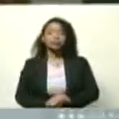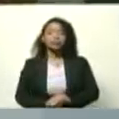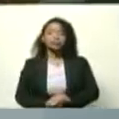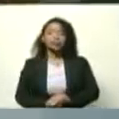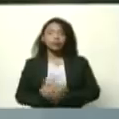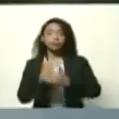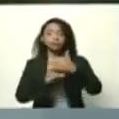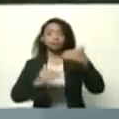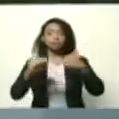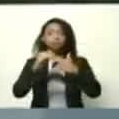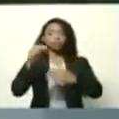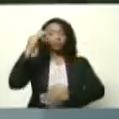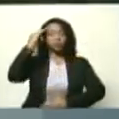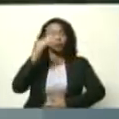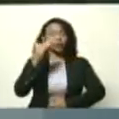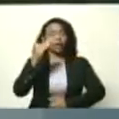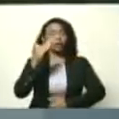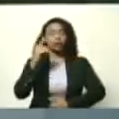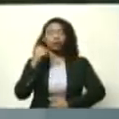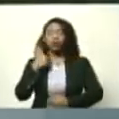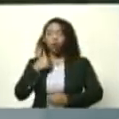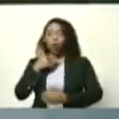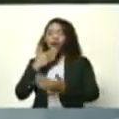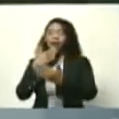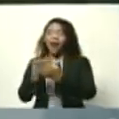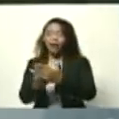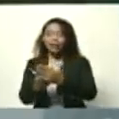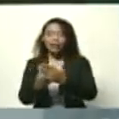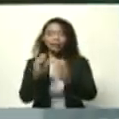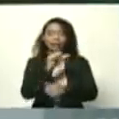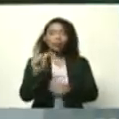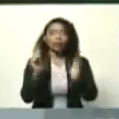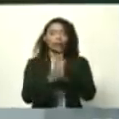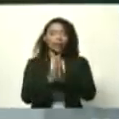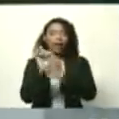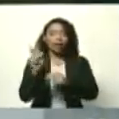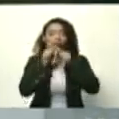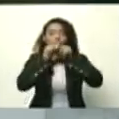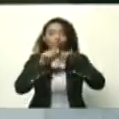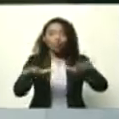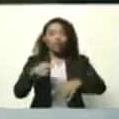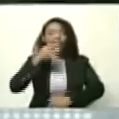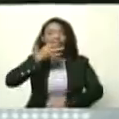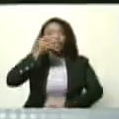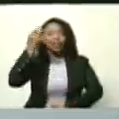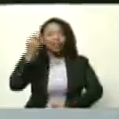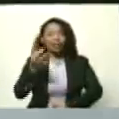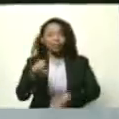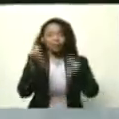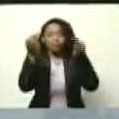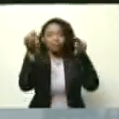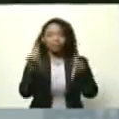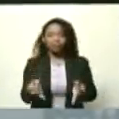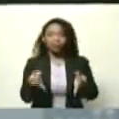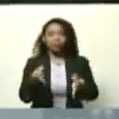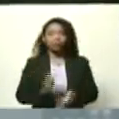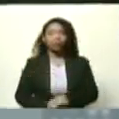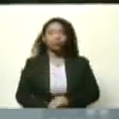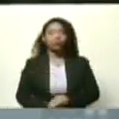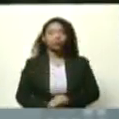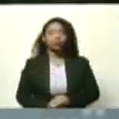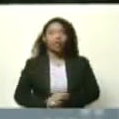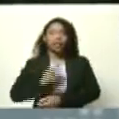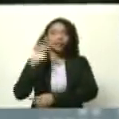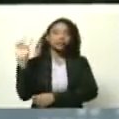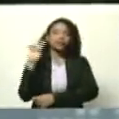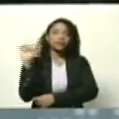jefe Ceballos, agradezco que esta Semana Santa el despliegue ha sido un despliegue realmente exitoso. En una